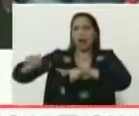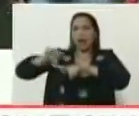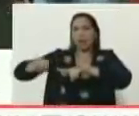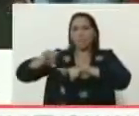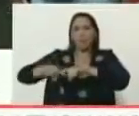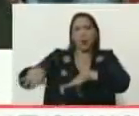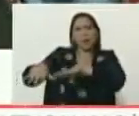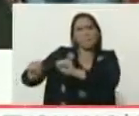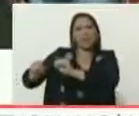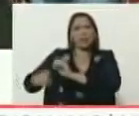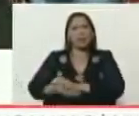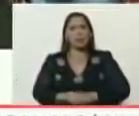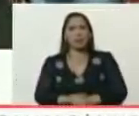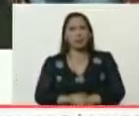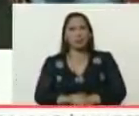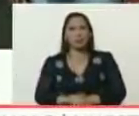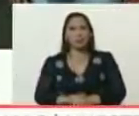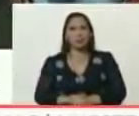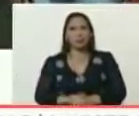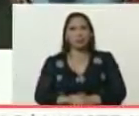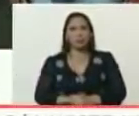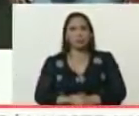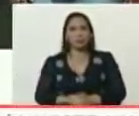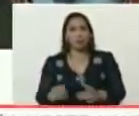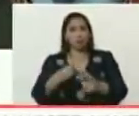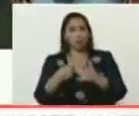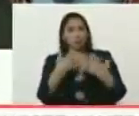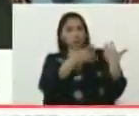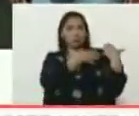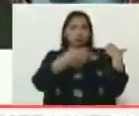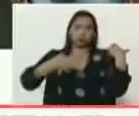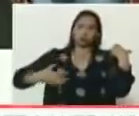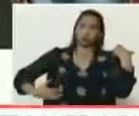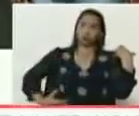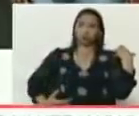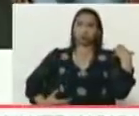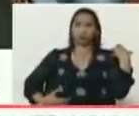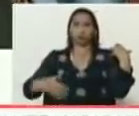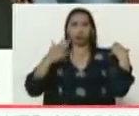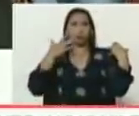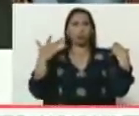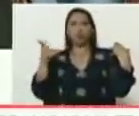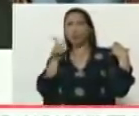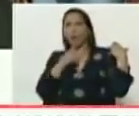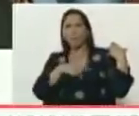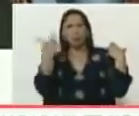imperialismo, le pusieron su banda, la banda de la desvergüenza,